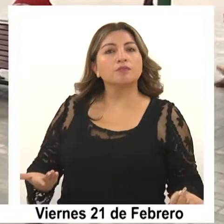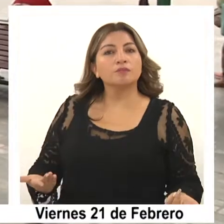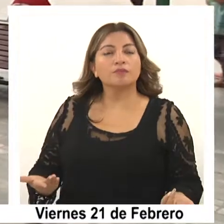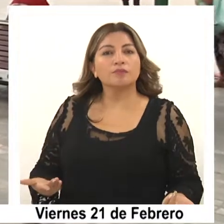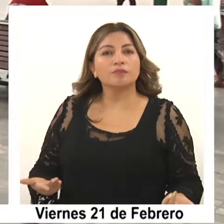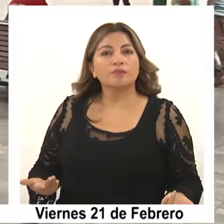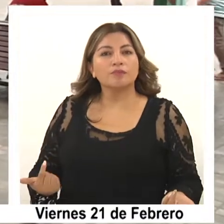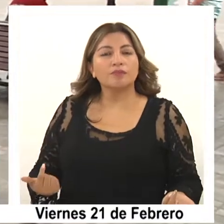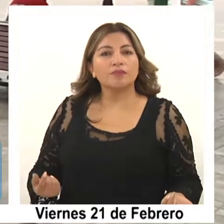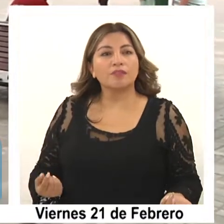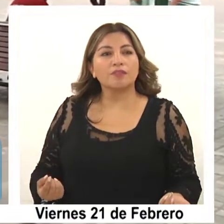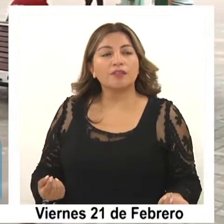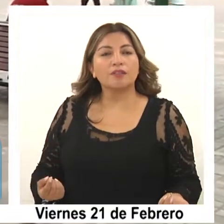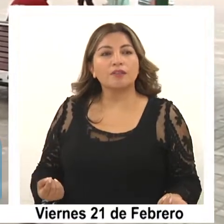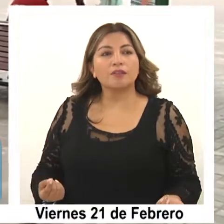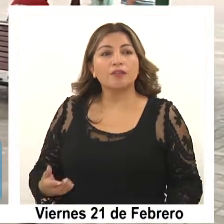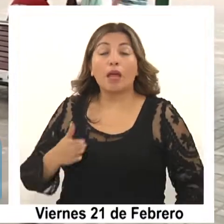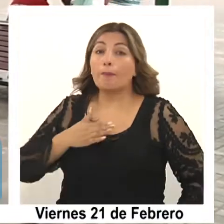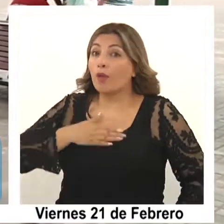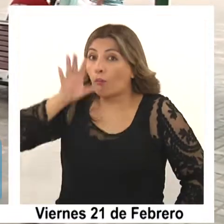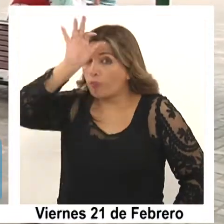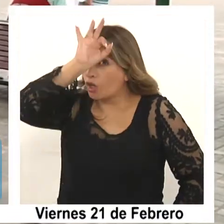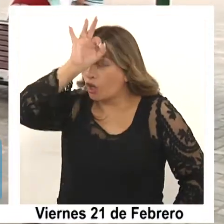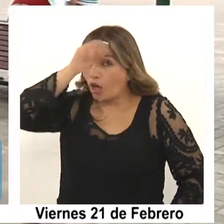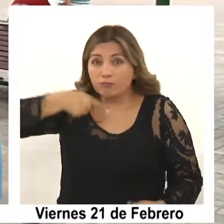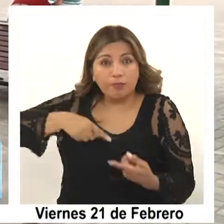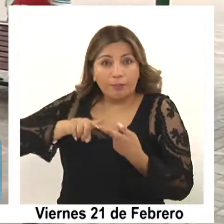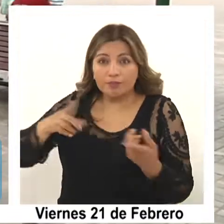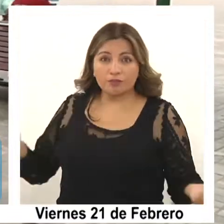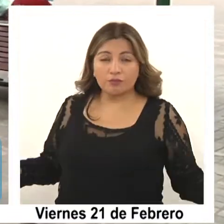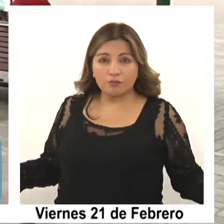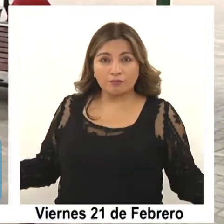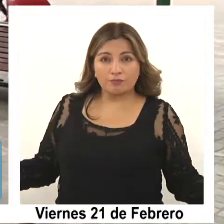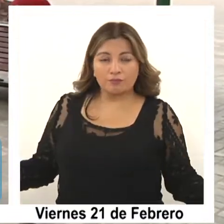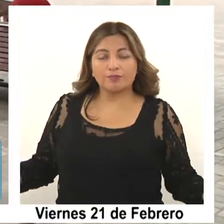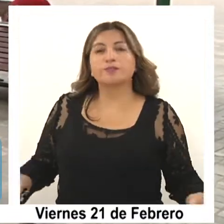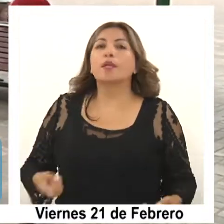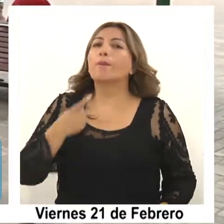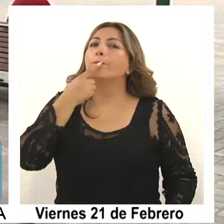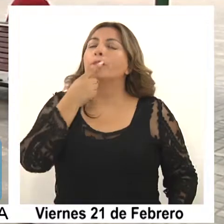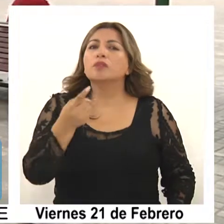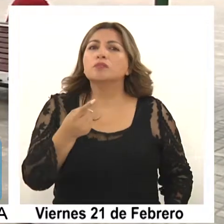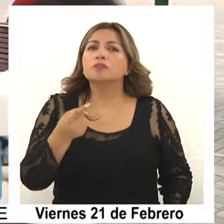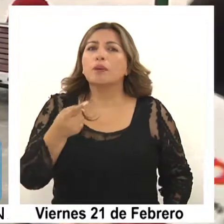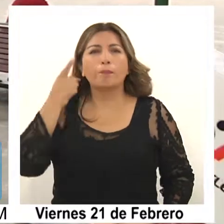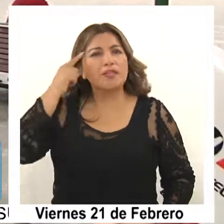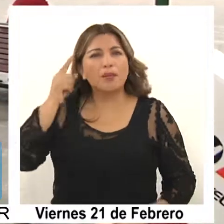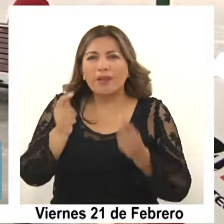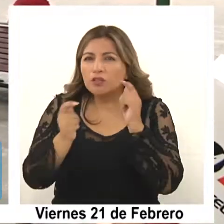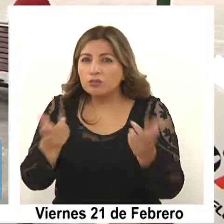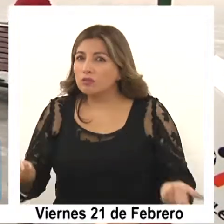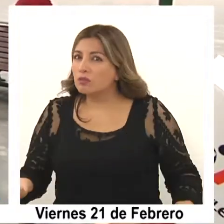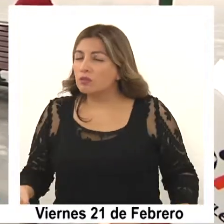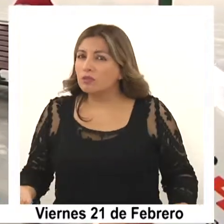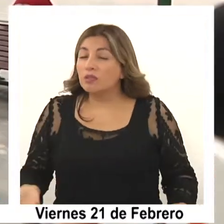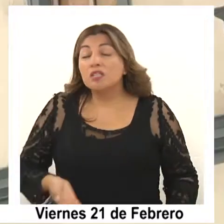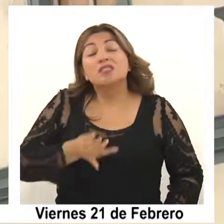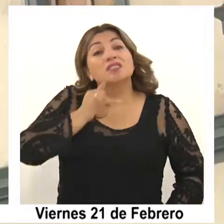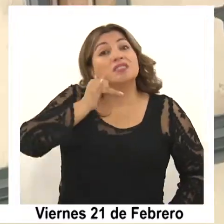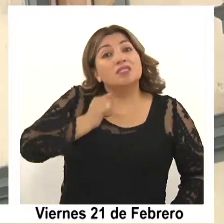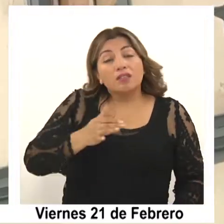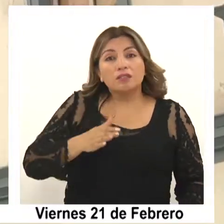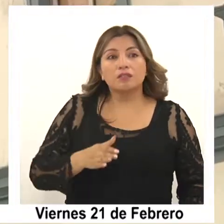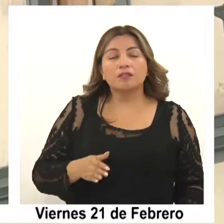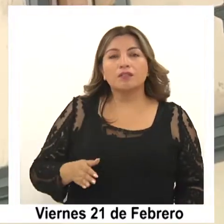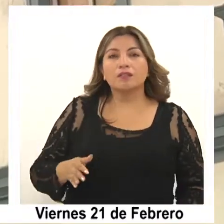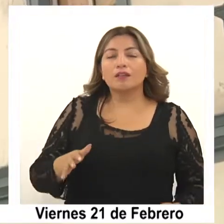defenderse. Eso sería lo que te diría, pero es mi personal, mi idea personal. ¿No le parece como peligroso para los